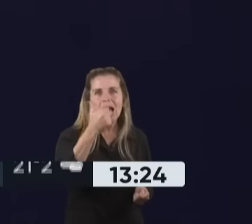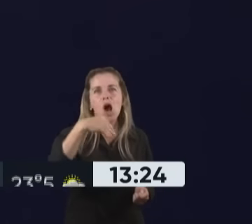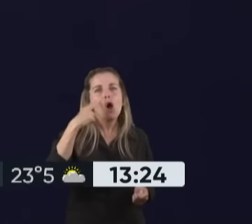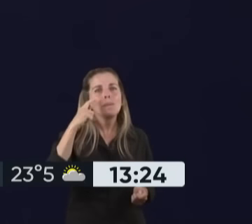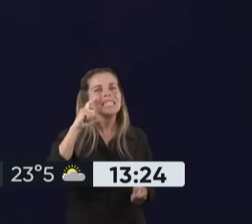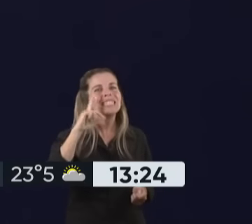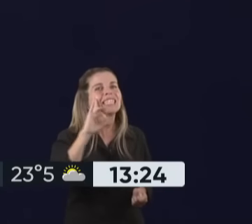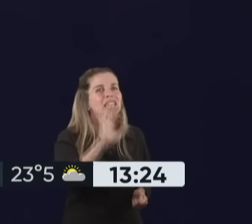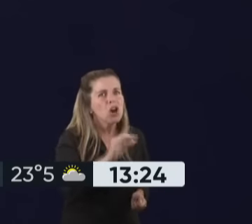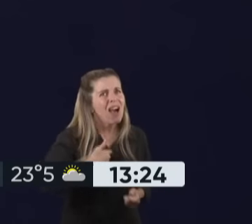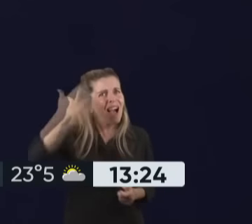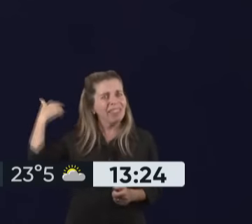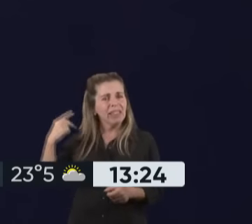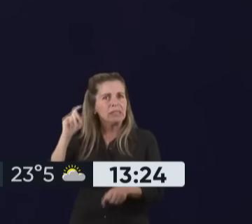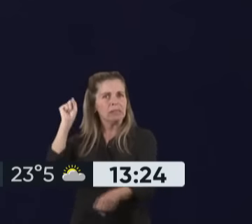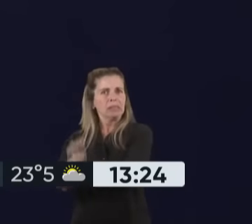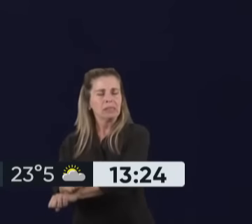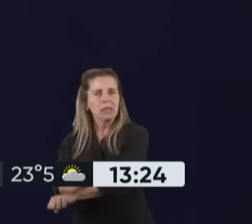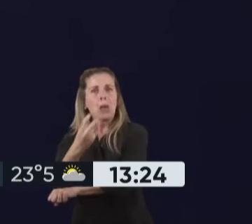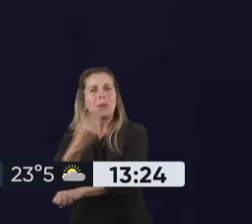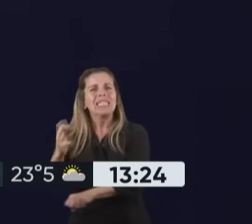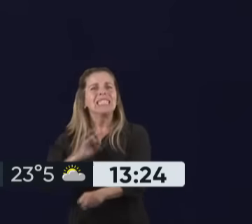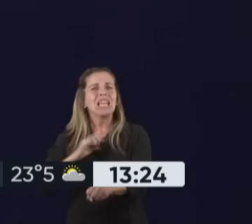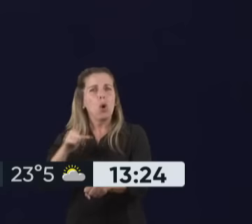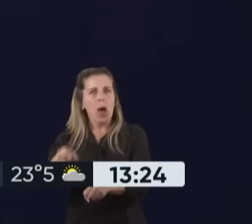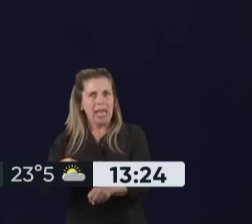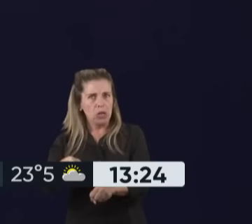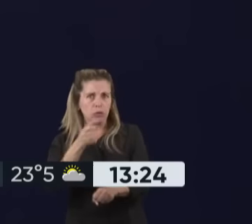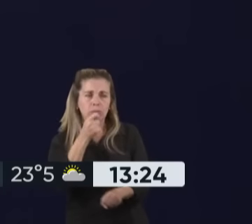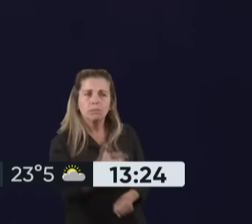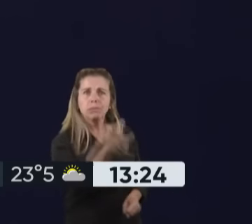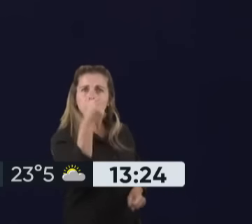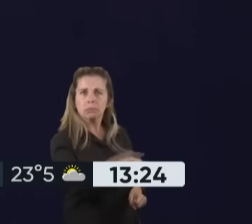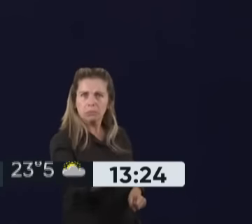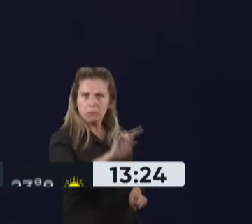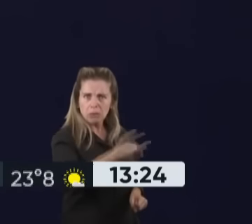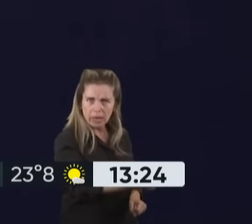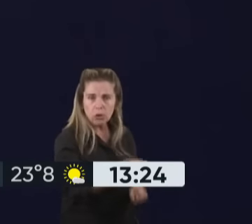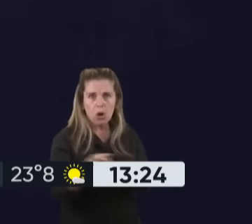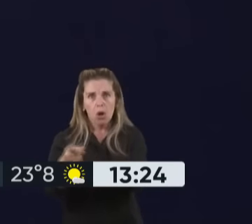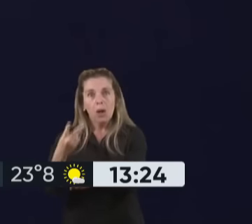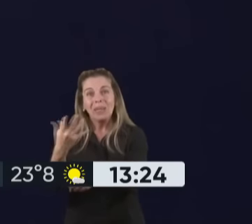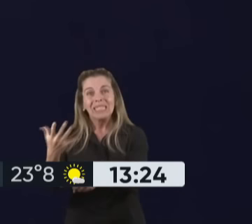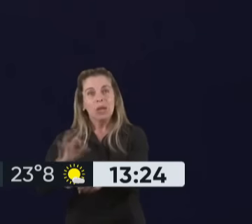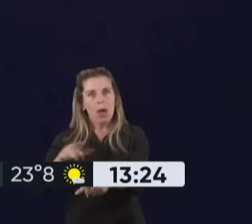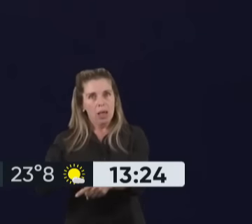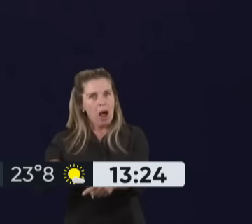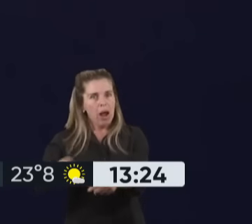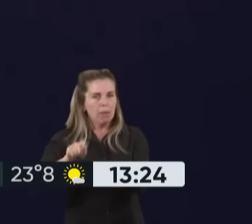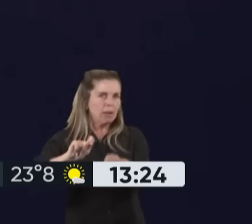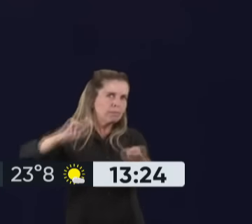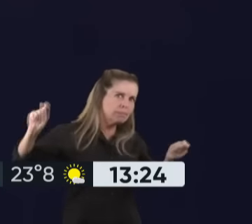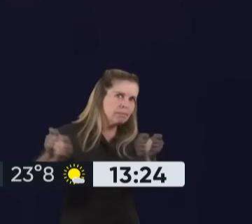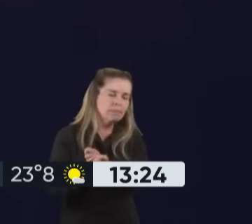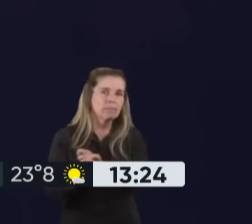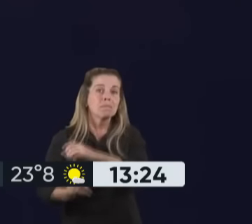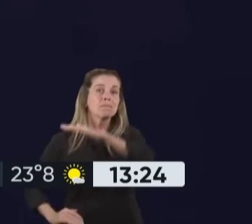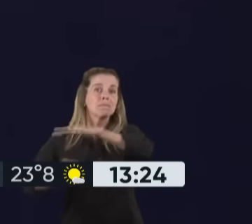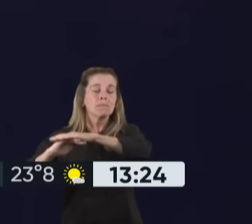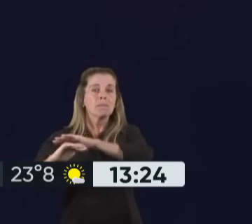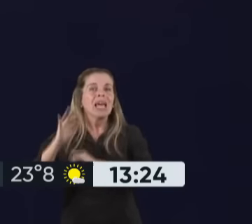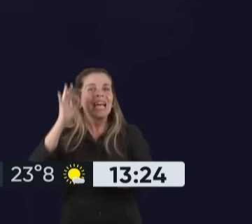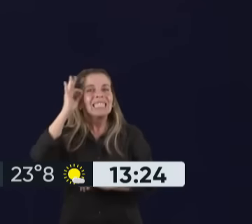de hasta 25 años, te mataban. Homicidio simple. Bueno, ahora va a pasar a una pena máxima de 30